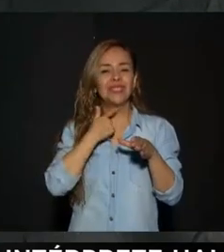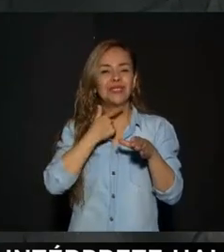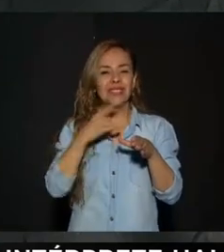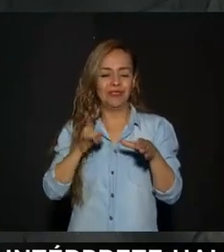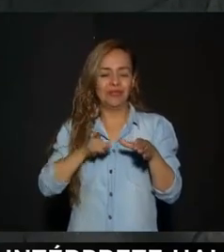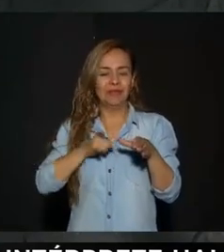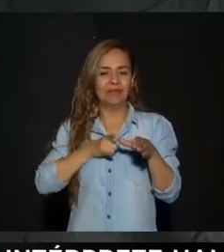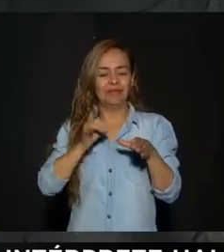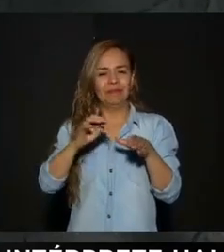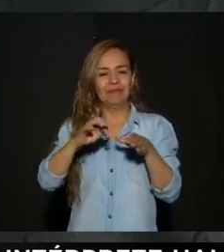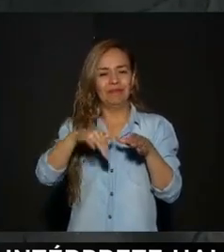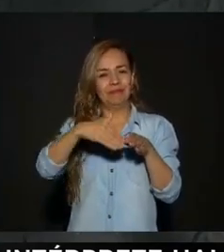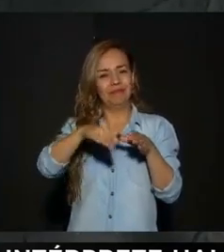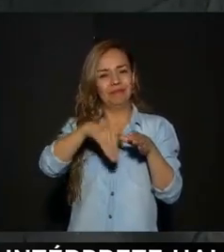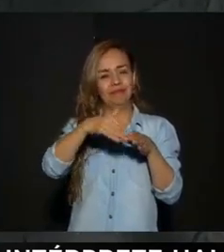divertido.